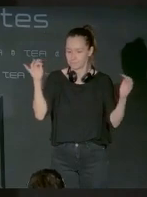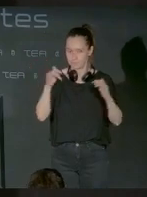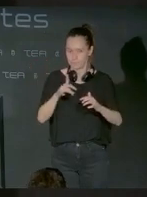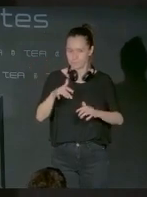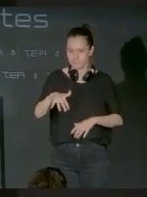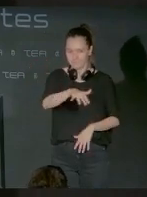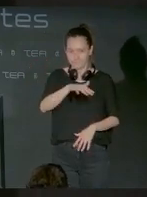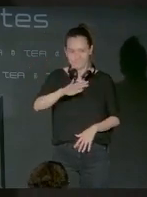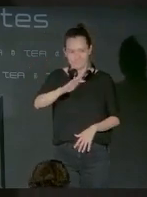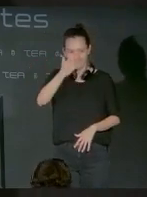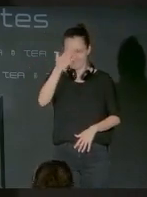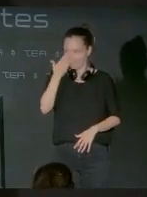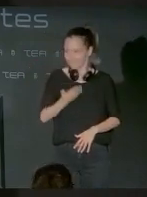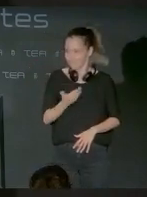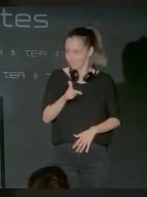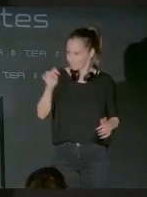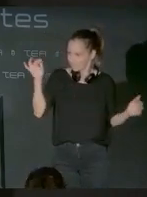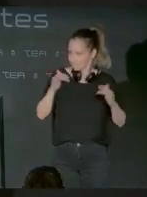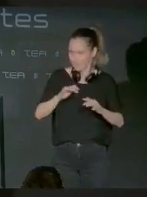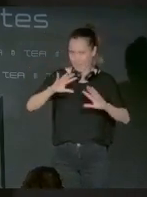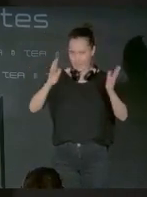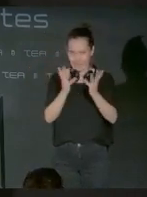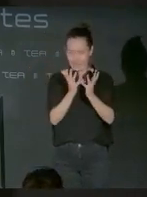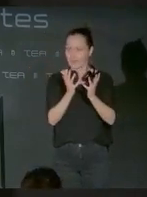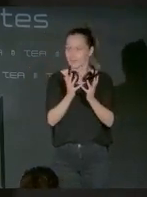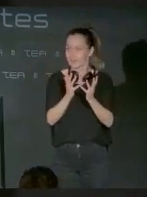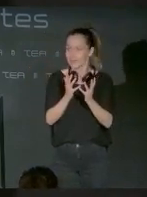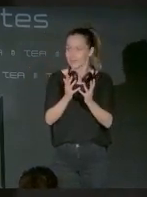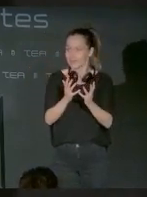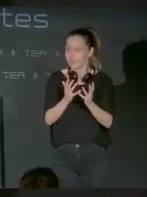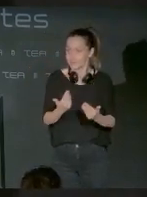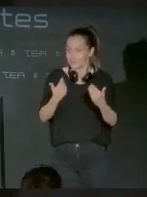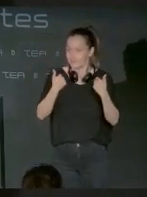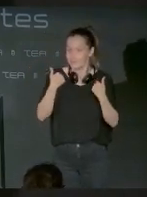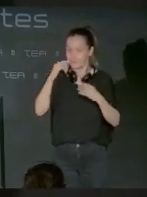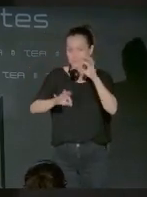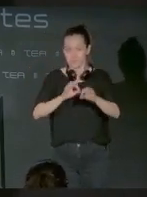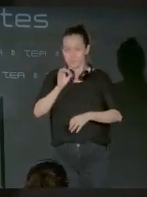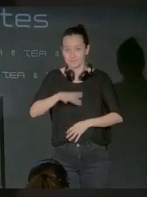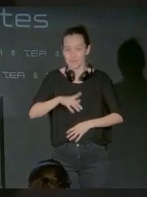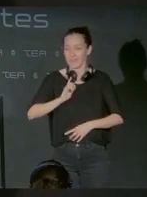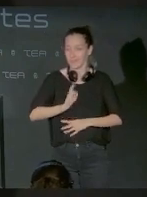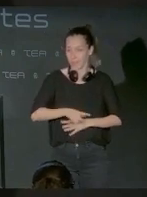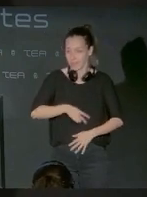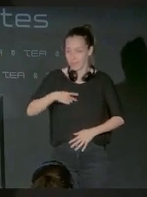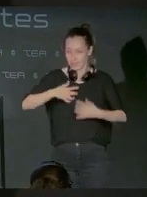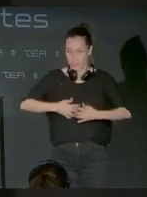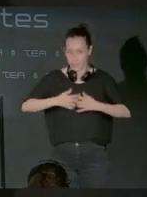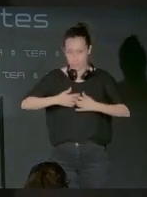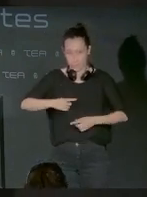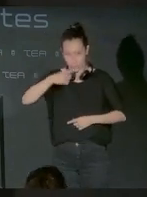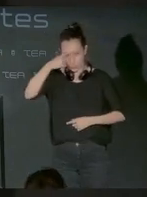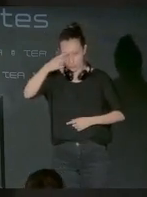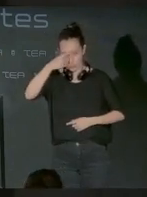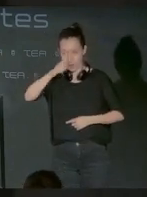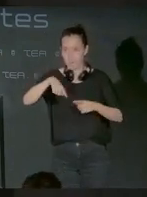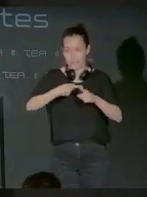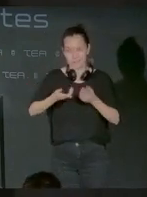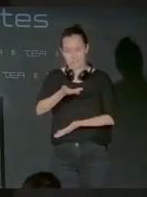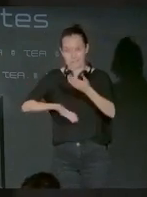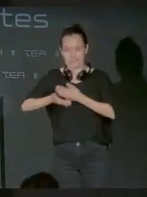encuentro de proyección internacional organizado por la dirección general de industrias culturales propiedad intelectual y cooperación del Ministerio de